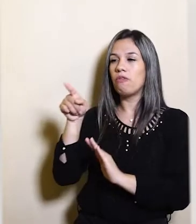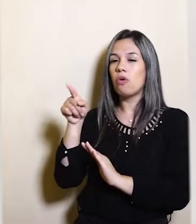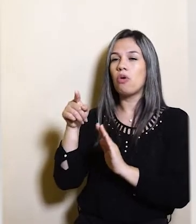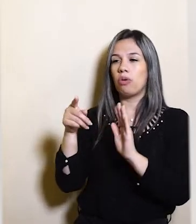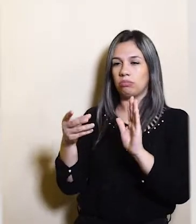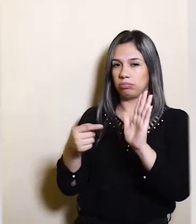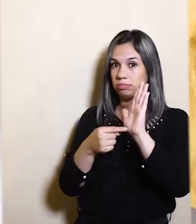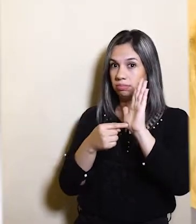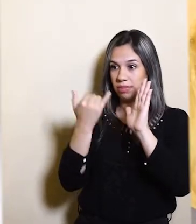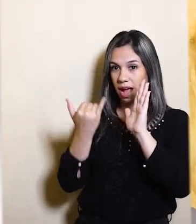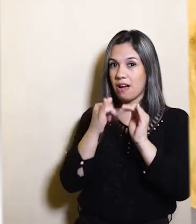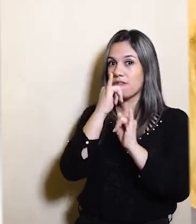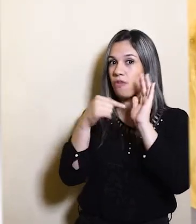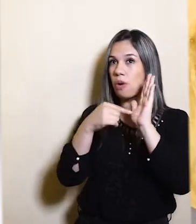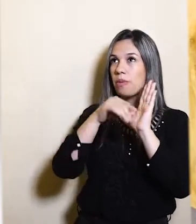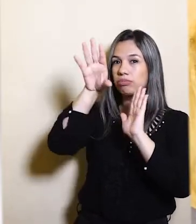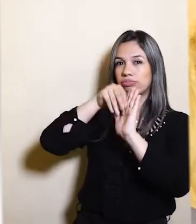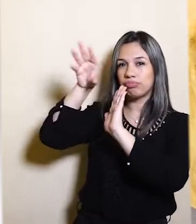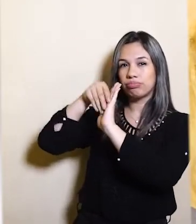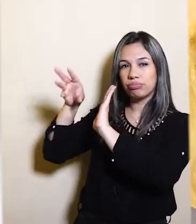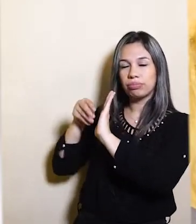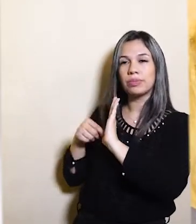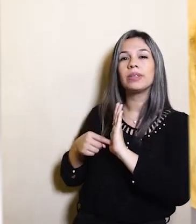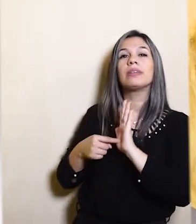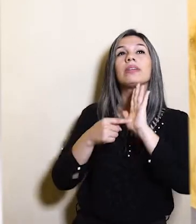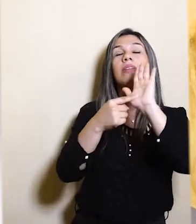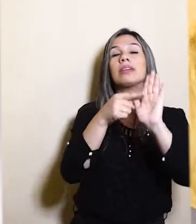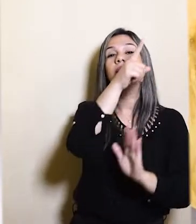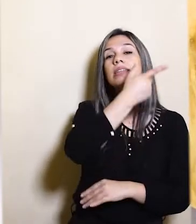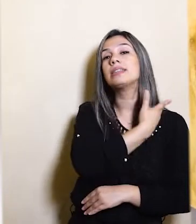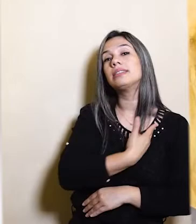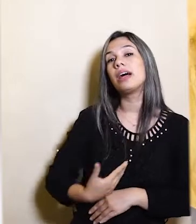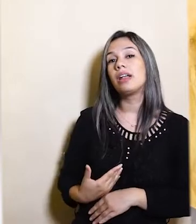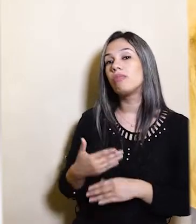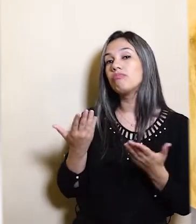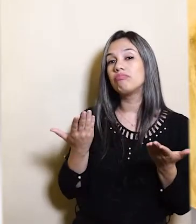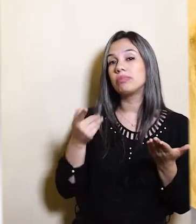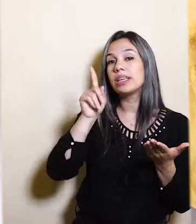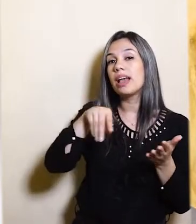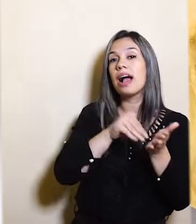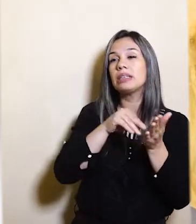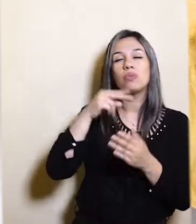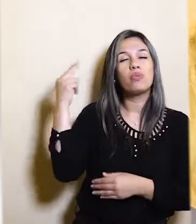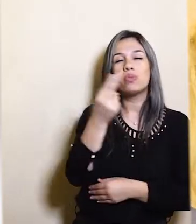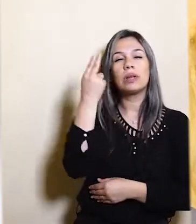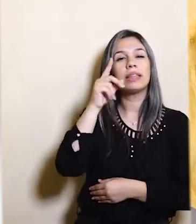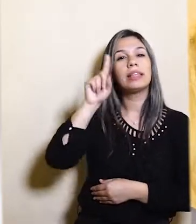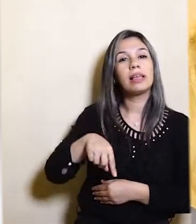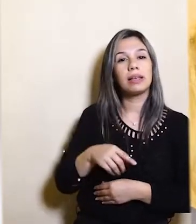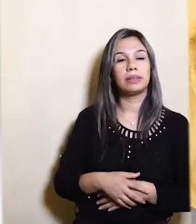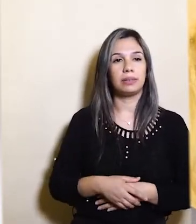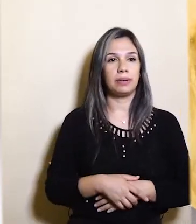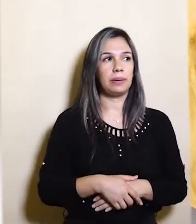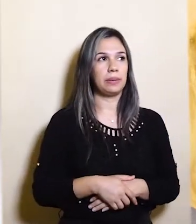en la mano, Erika, ¿qué le dirías a las autoridades del Paraguay que hay que hacer de manera urgente? Menchi, esta es